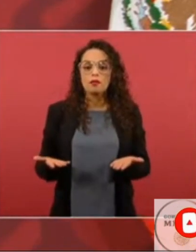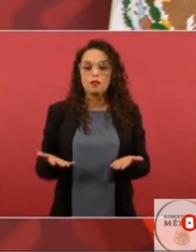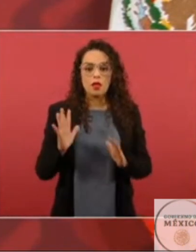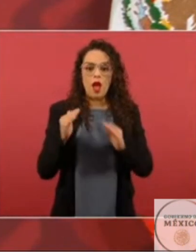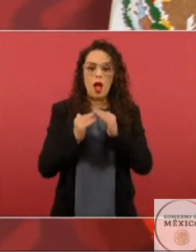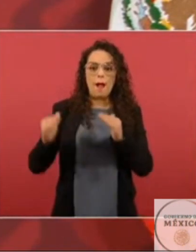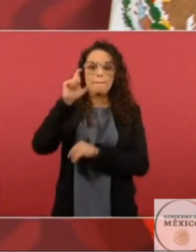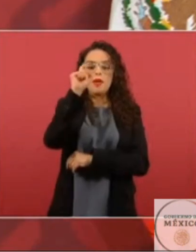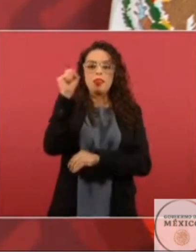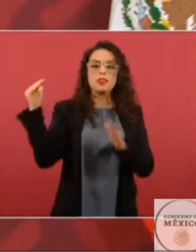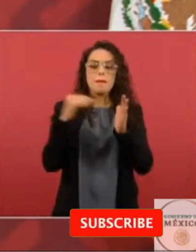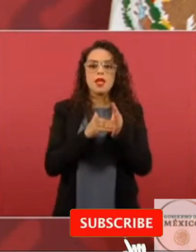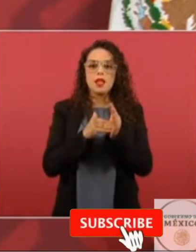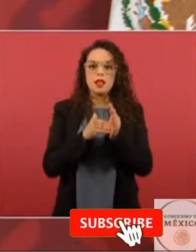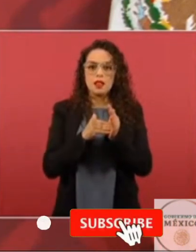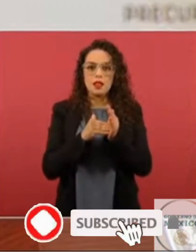superan los 20,000.